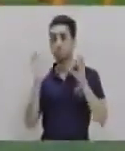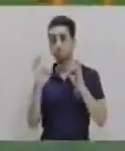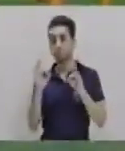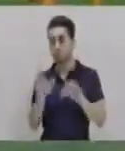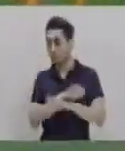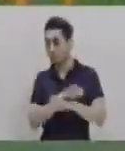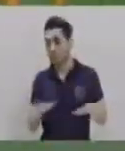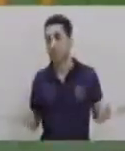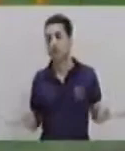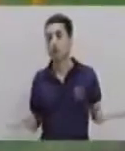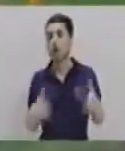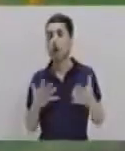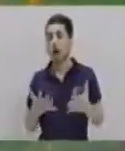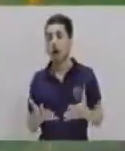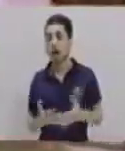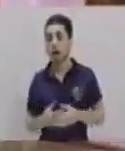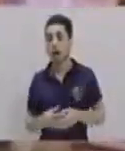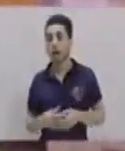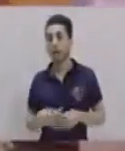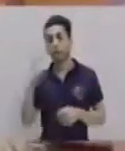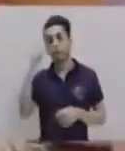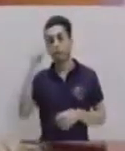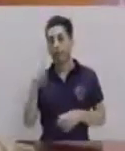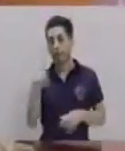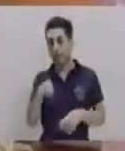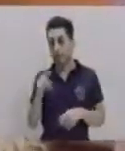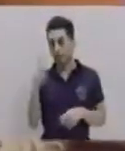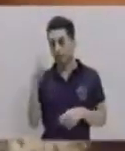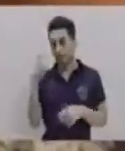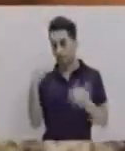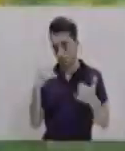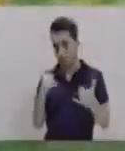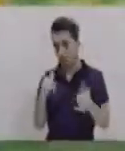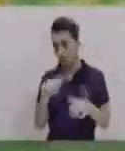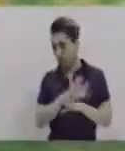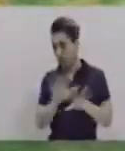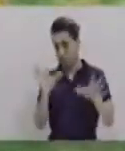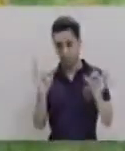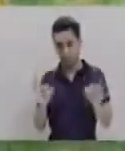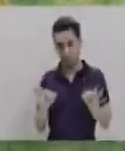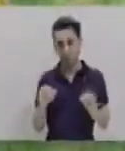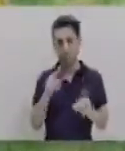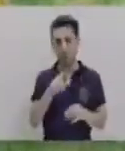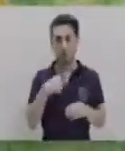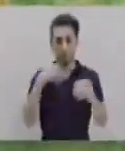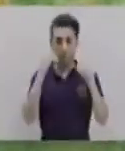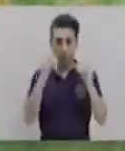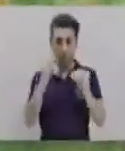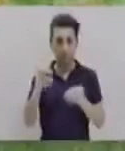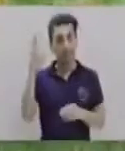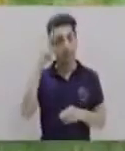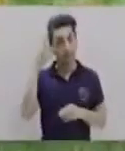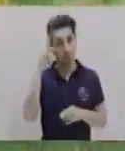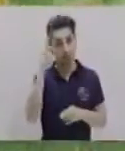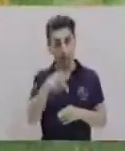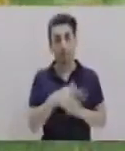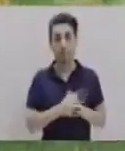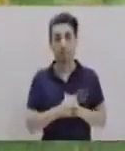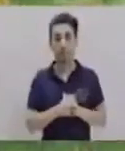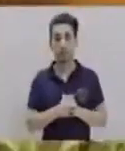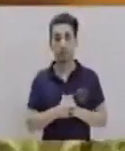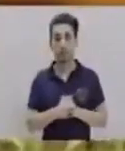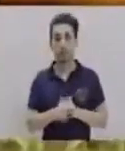Con eso terminamos lo que es la parte principal. Esto ha sido todo por hoy, chicos.